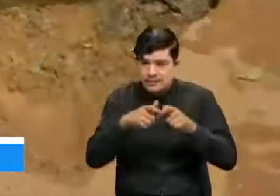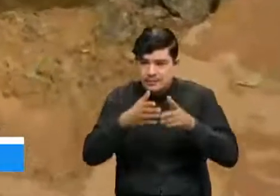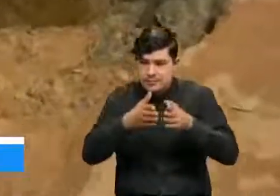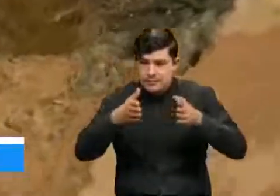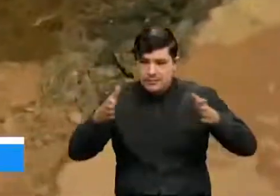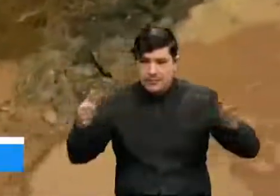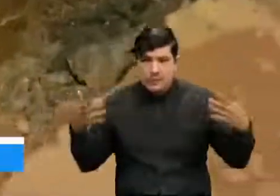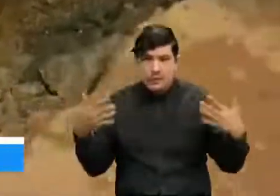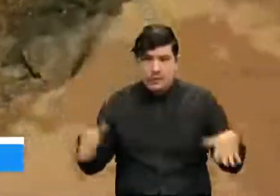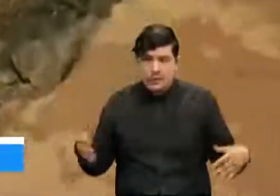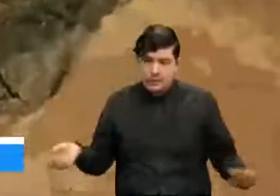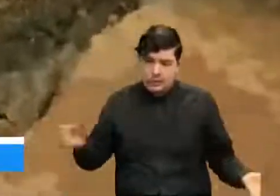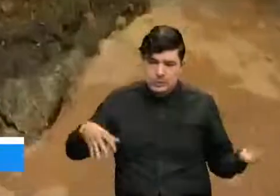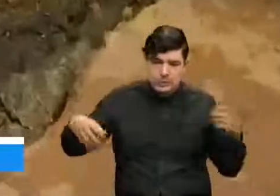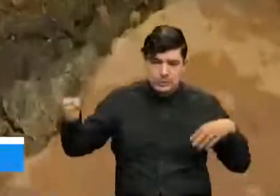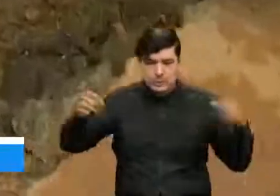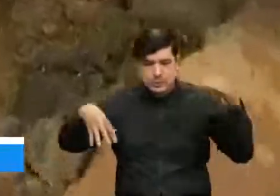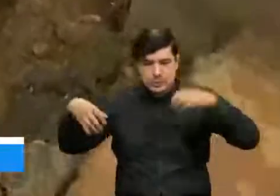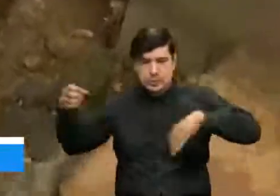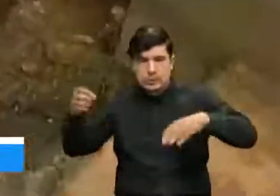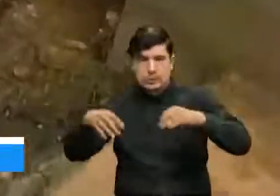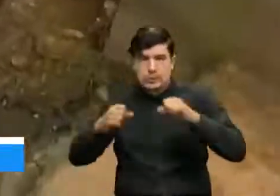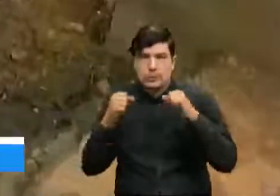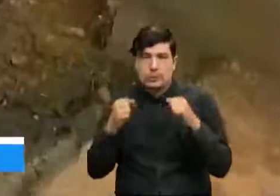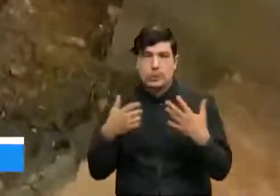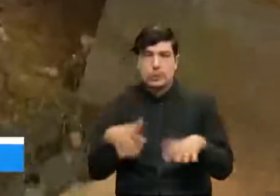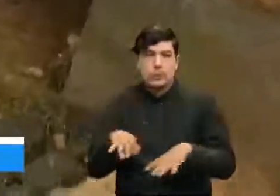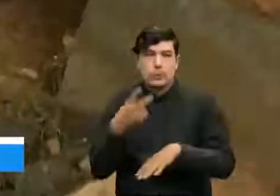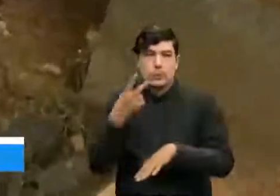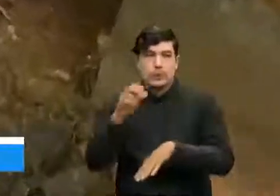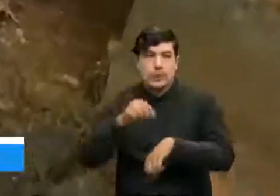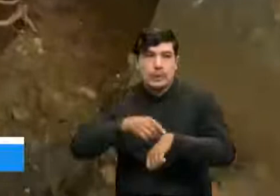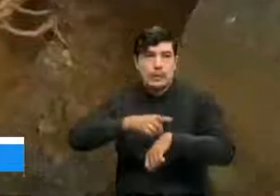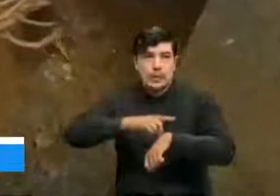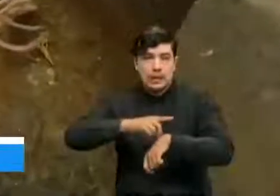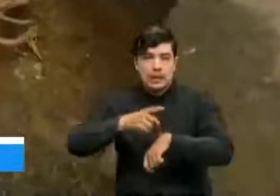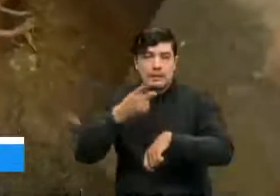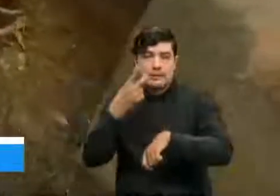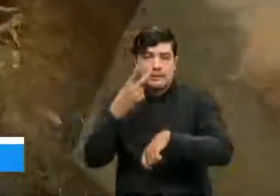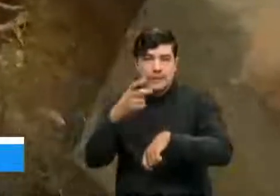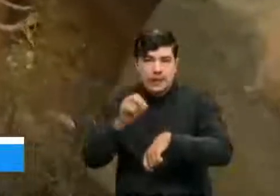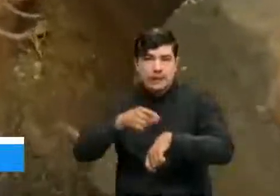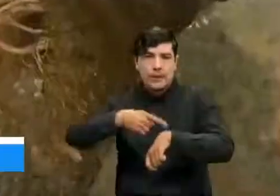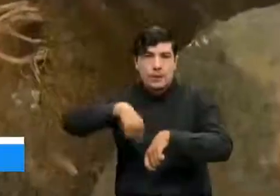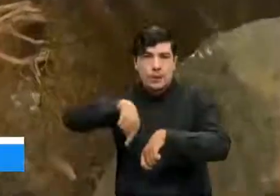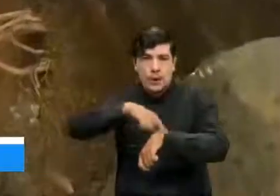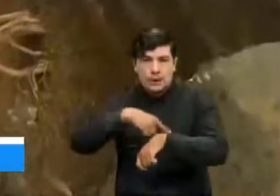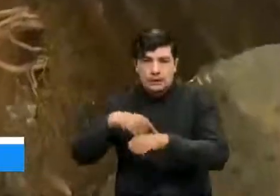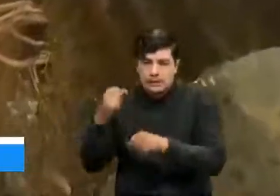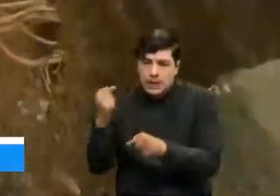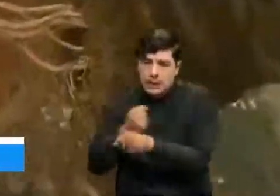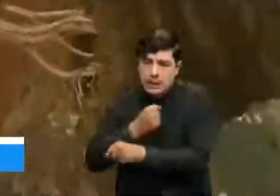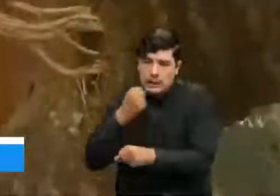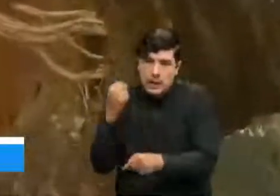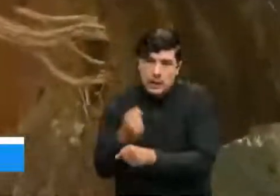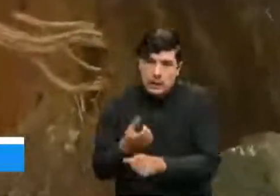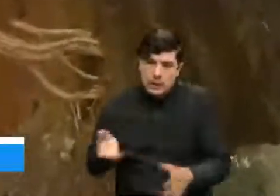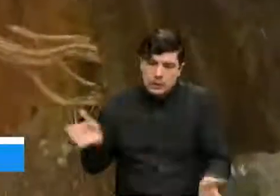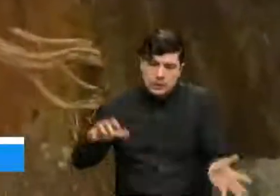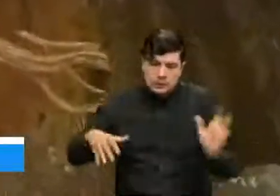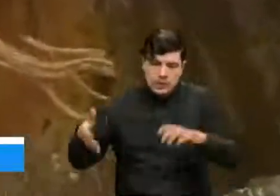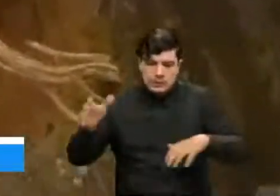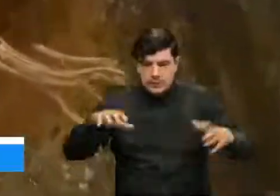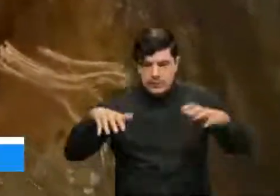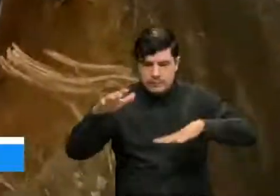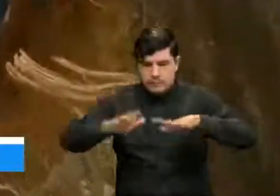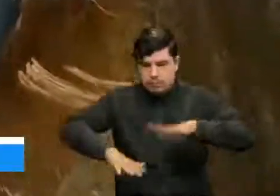esto, ha sido fuerte el trabajo. Estamos hablando de casi 20 horas de trabajo que llevan estos operarios del Acueducto Metropolitano de Bucaramanga haciendo